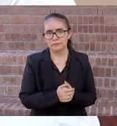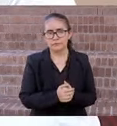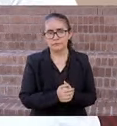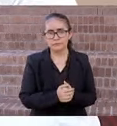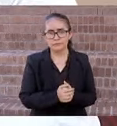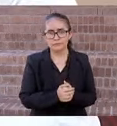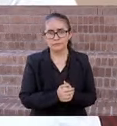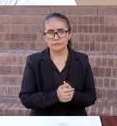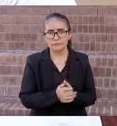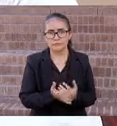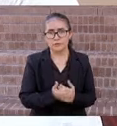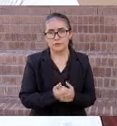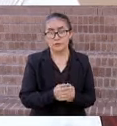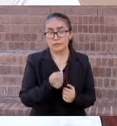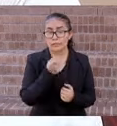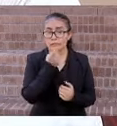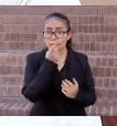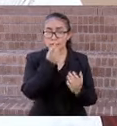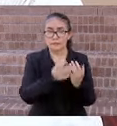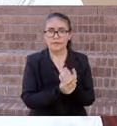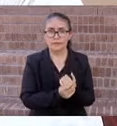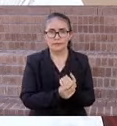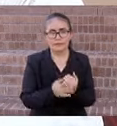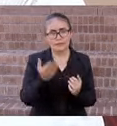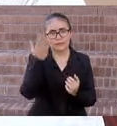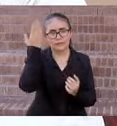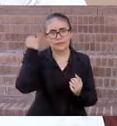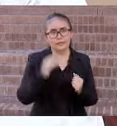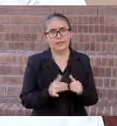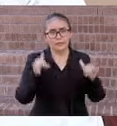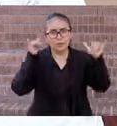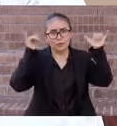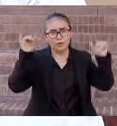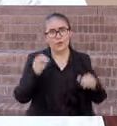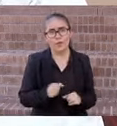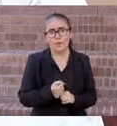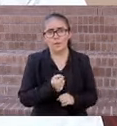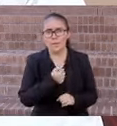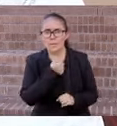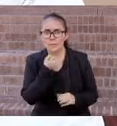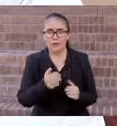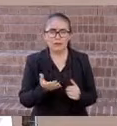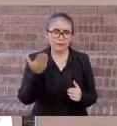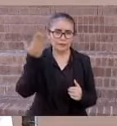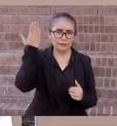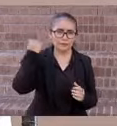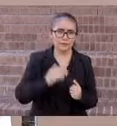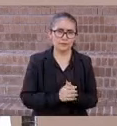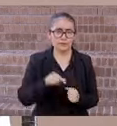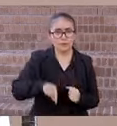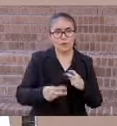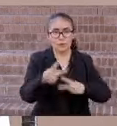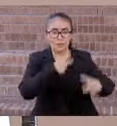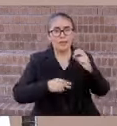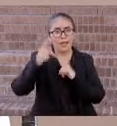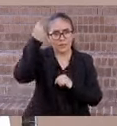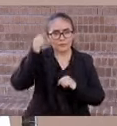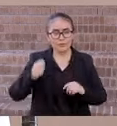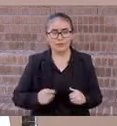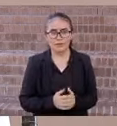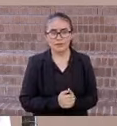sin recordar al toro viejo porque vine a tecuala